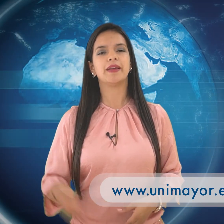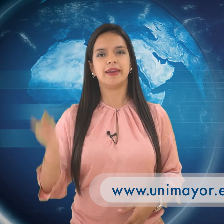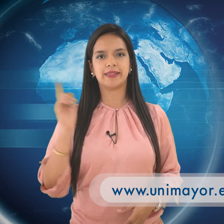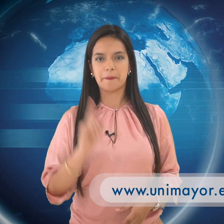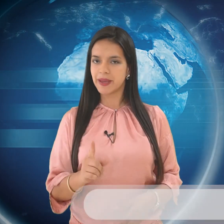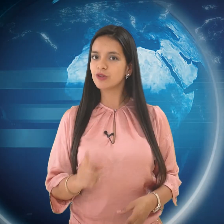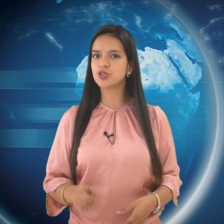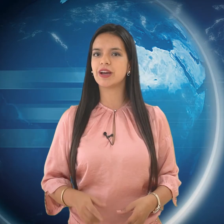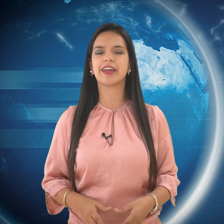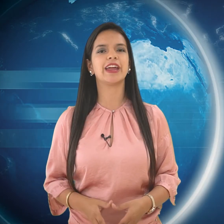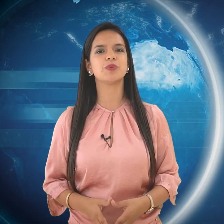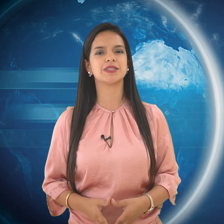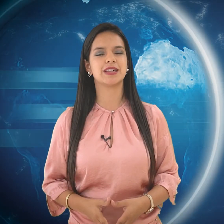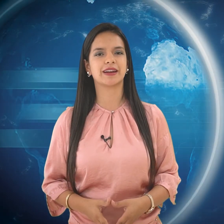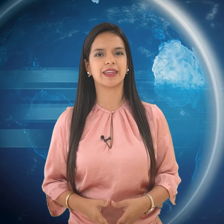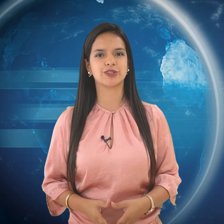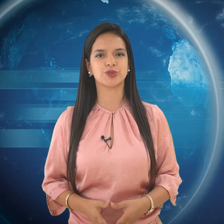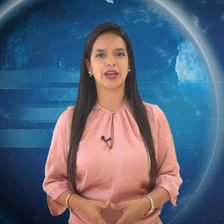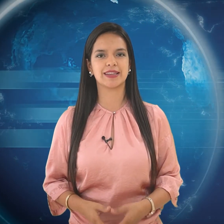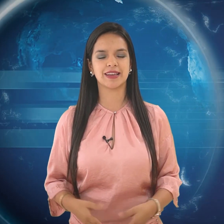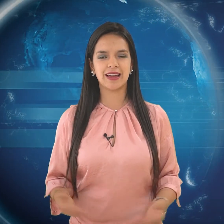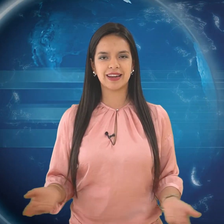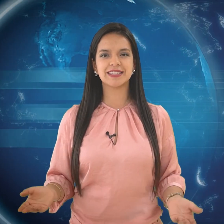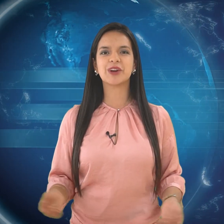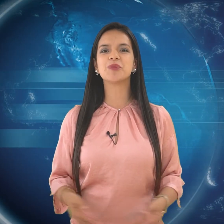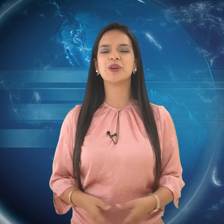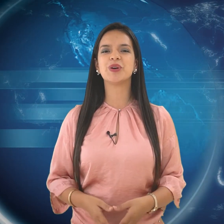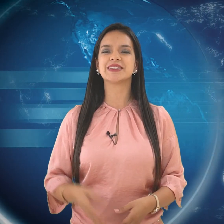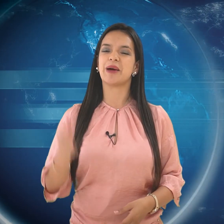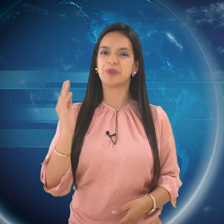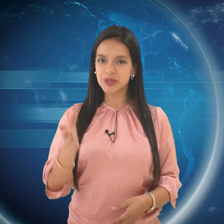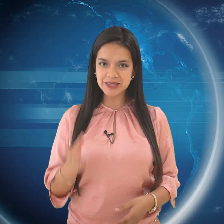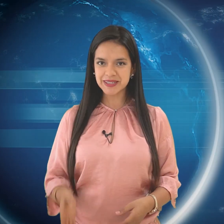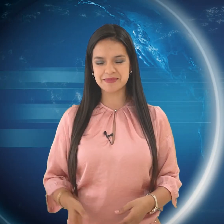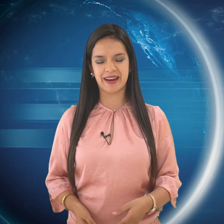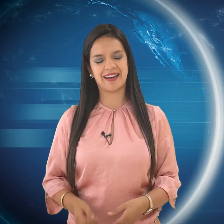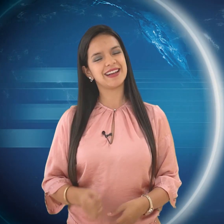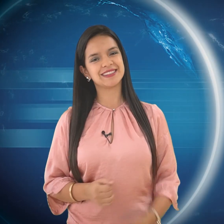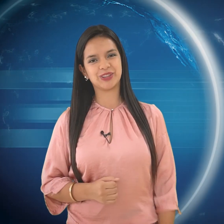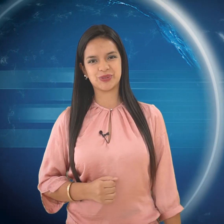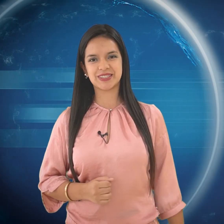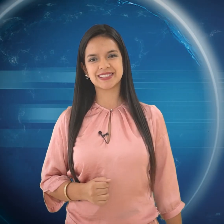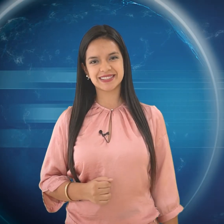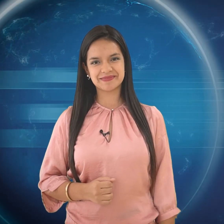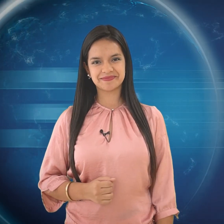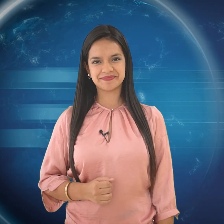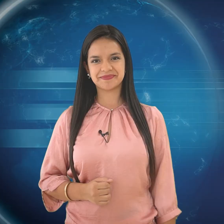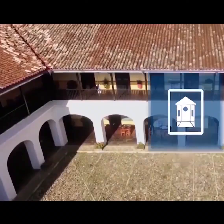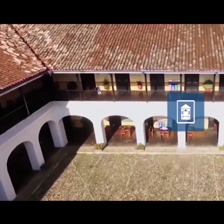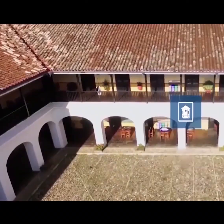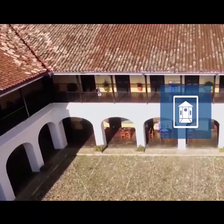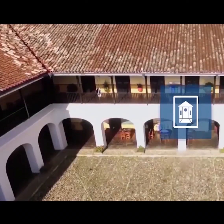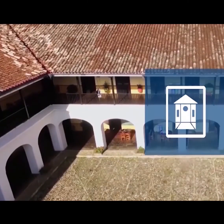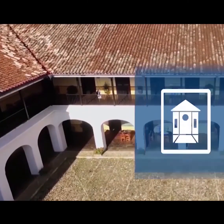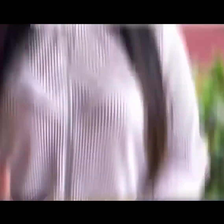www.unimayor.edu.co y también nos sigan en nuestras redes sociales. La cita conmigo es la próxima semana. Hasta entonces.